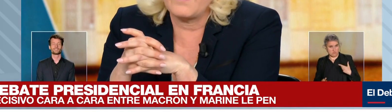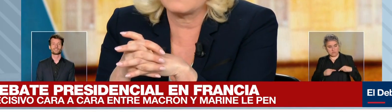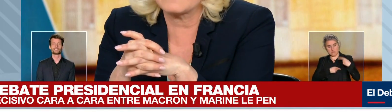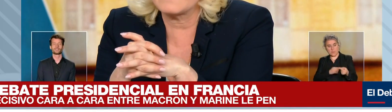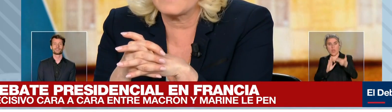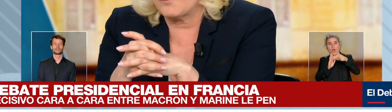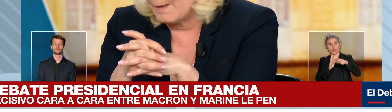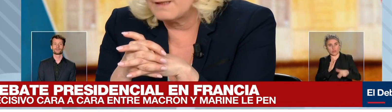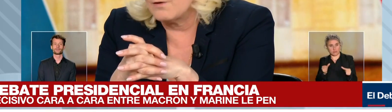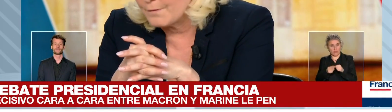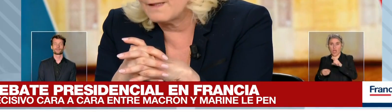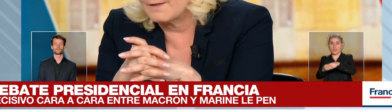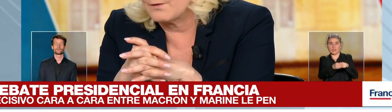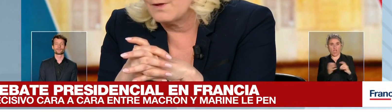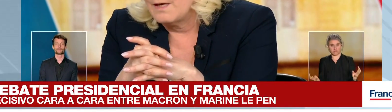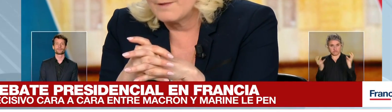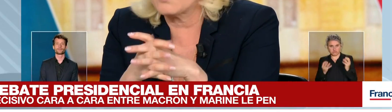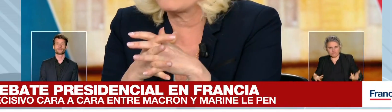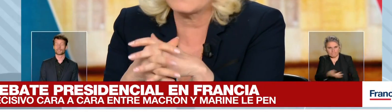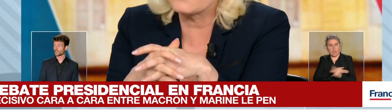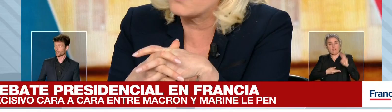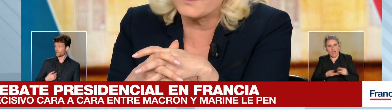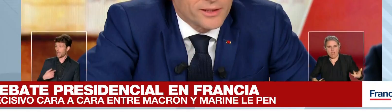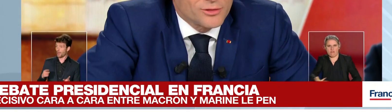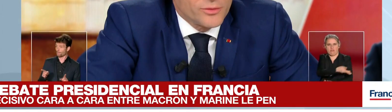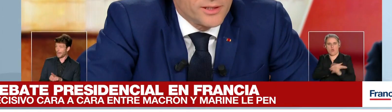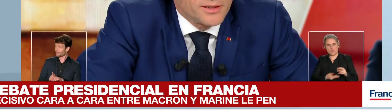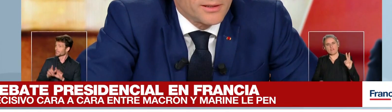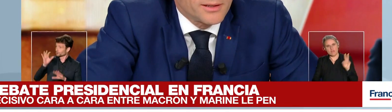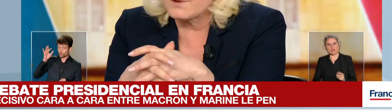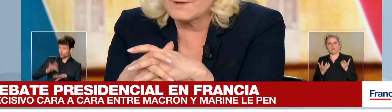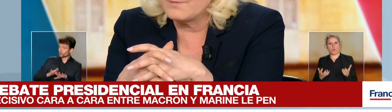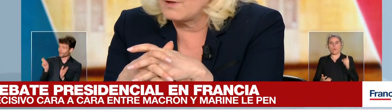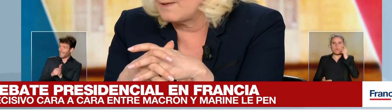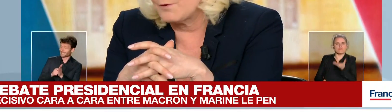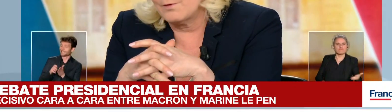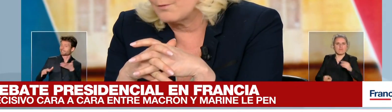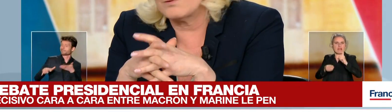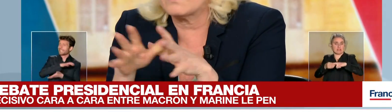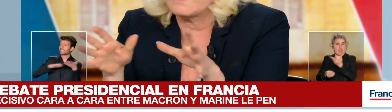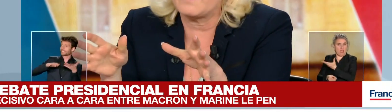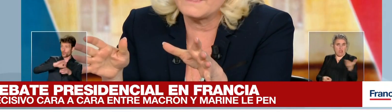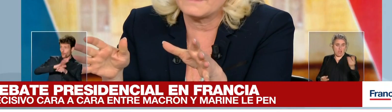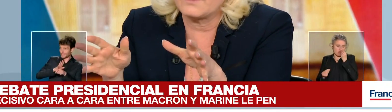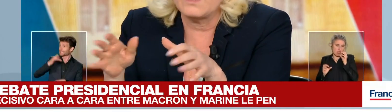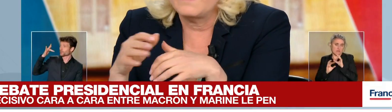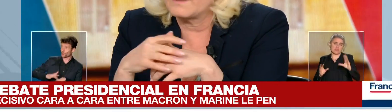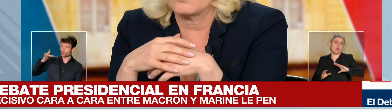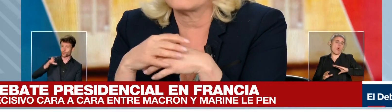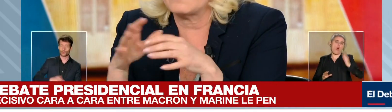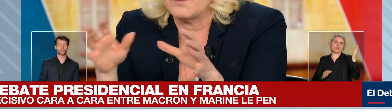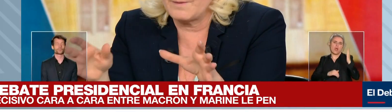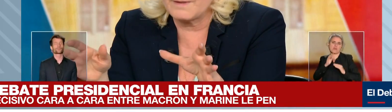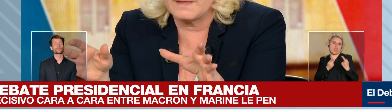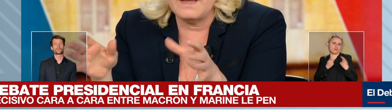una conferencia social en otoño con los sindicatos sociales para hablar con ellos. La crisis del COVID. Ellos tienen la sensación,